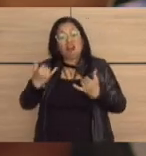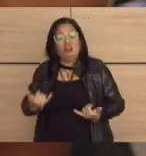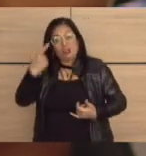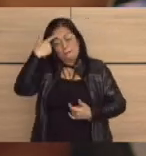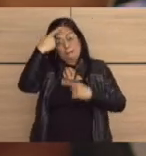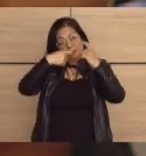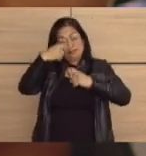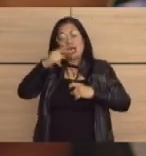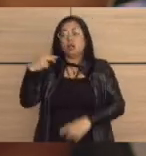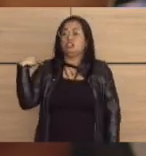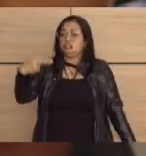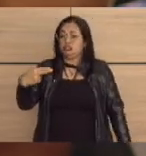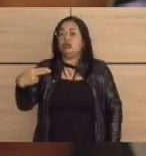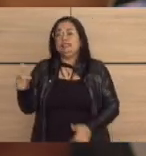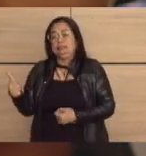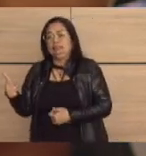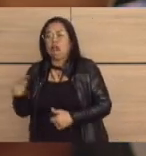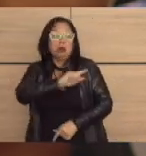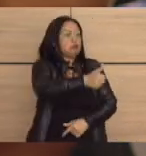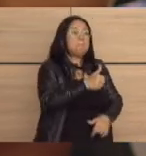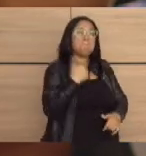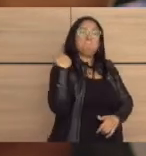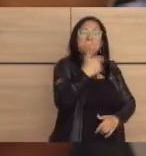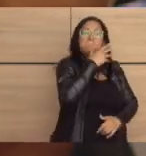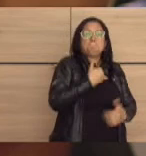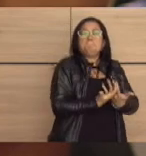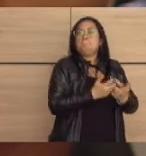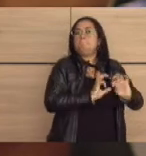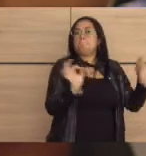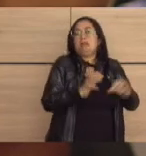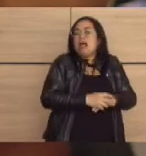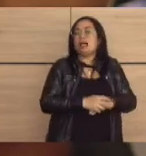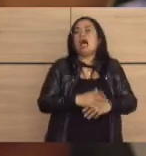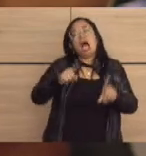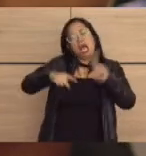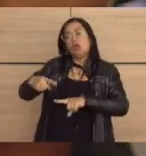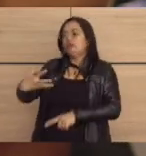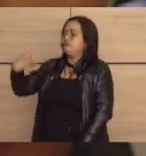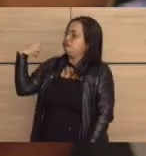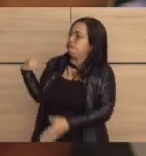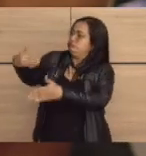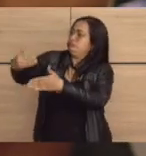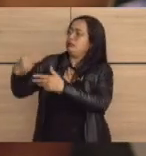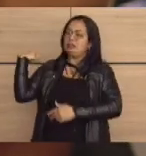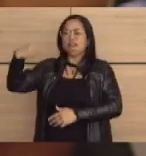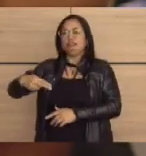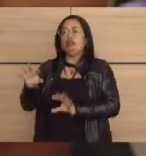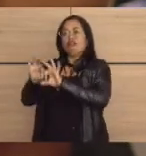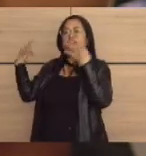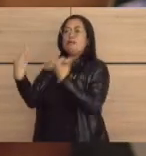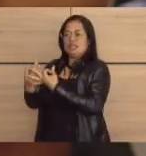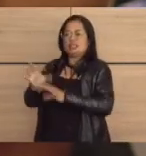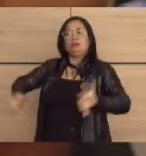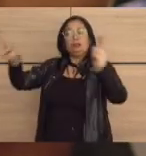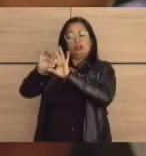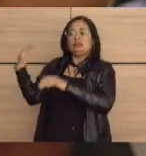unos que tienen historia y otros que no. Que hay unos que tienen pasado y otros que no. Que hay unos que pertenecen a familias importantes